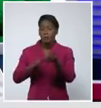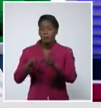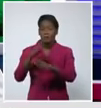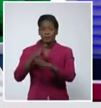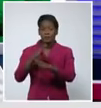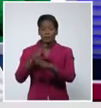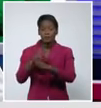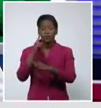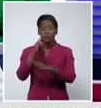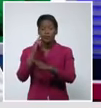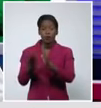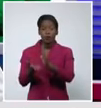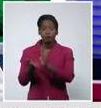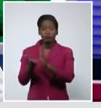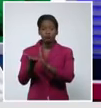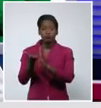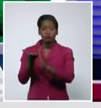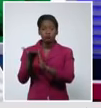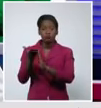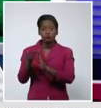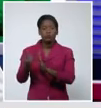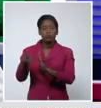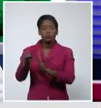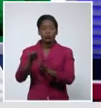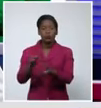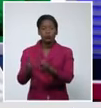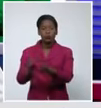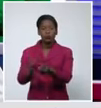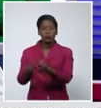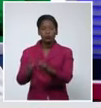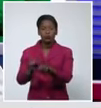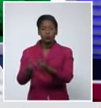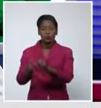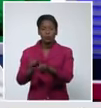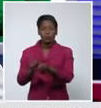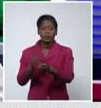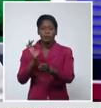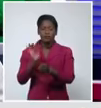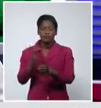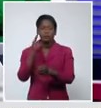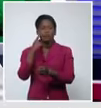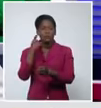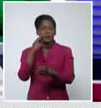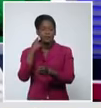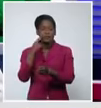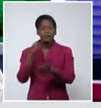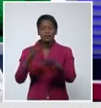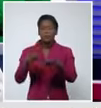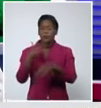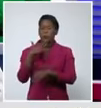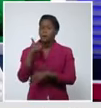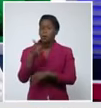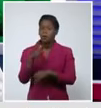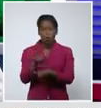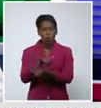muy elevadas, pues ha ido logrando un control de la pandemia, al igual que lo ha hecho